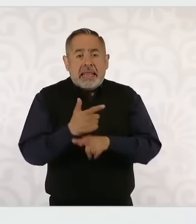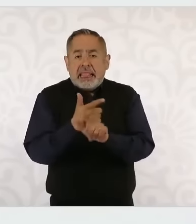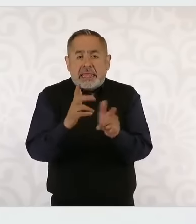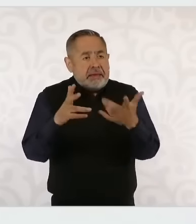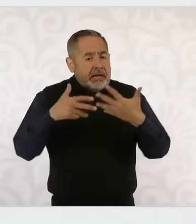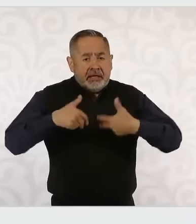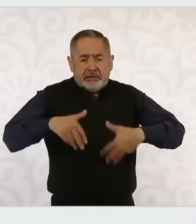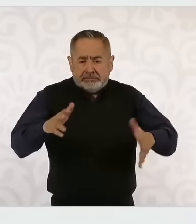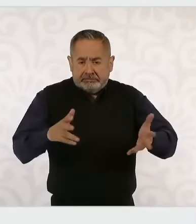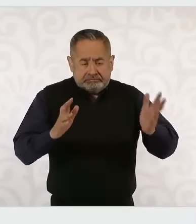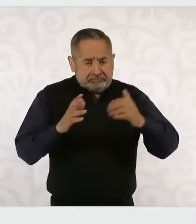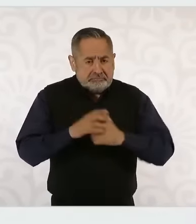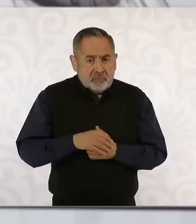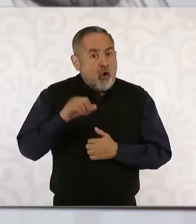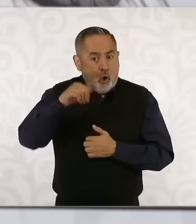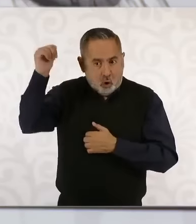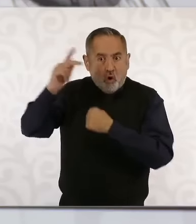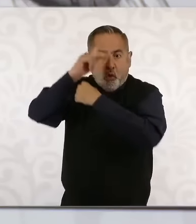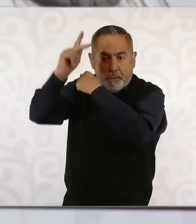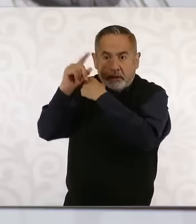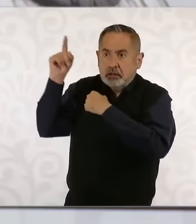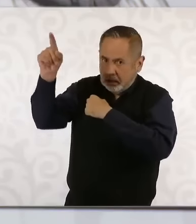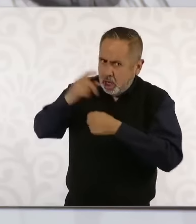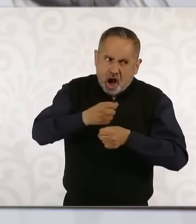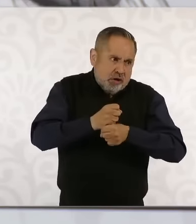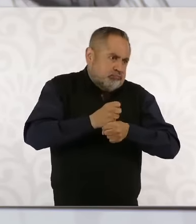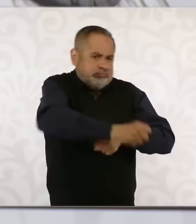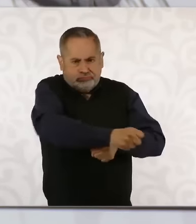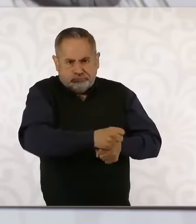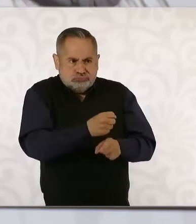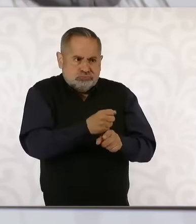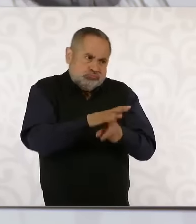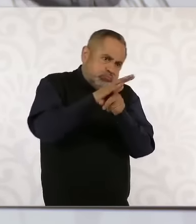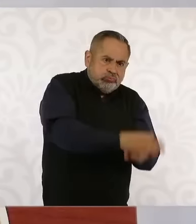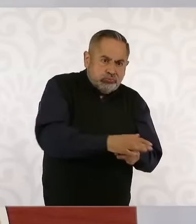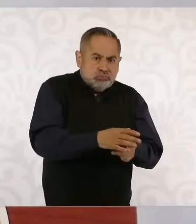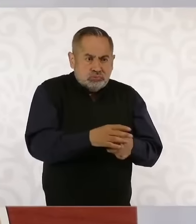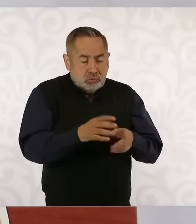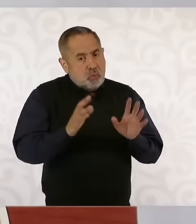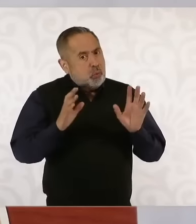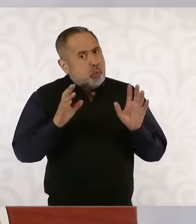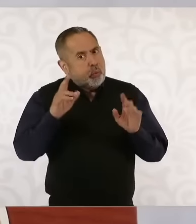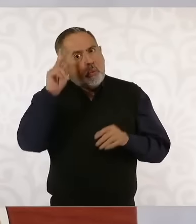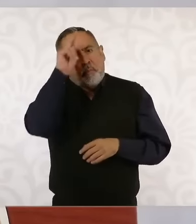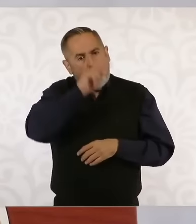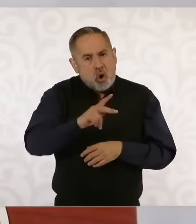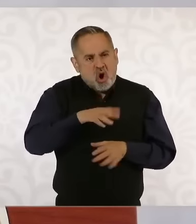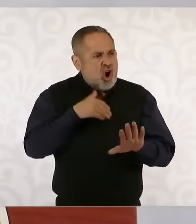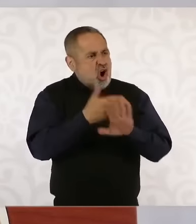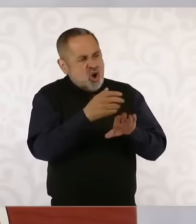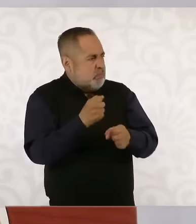Vean escenas de otros países, cómo actúan las fuerzas del orden en contra